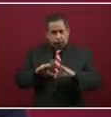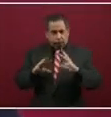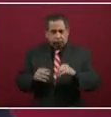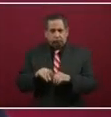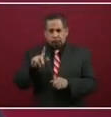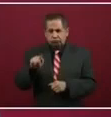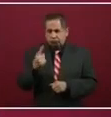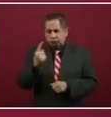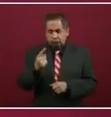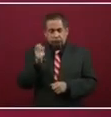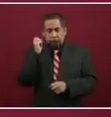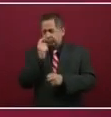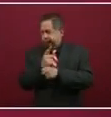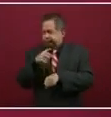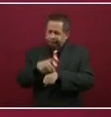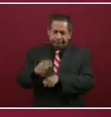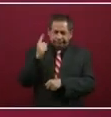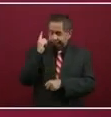Y la número uno